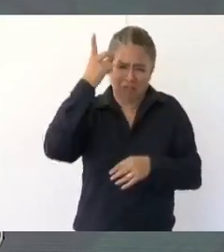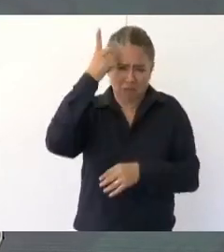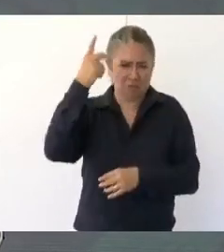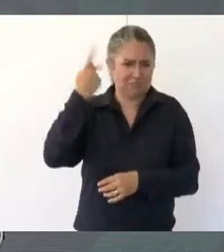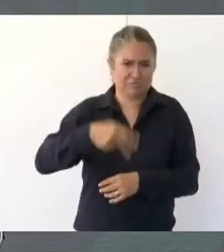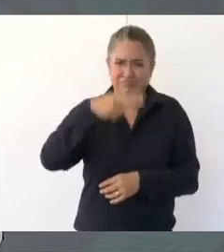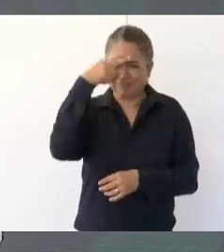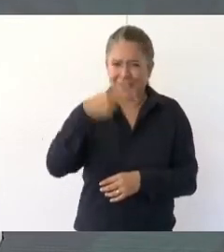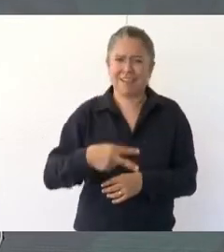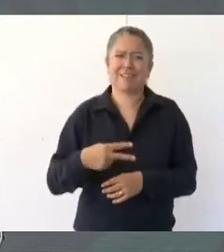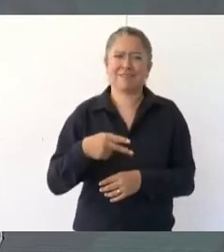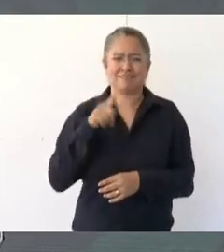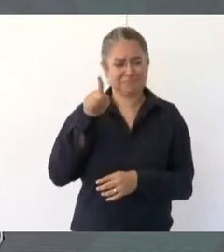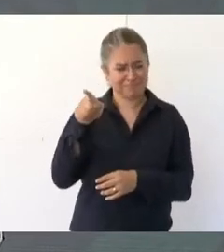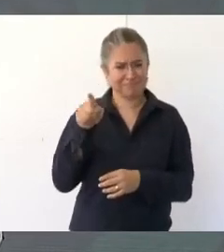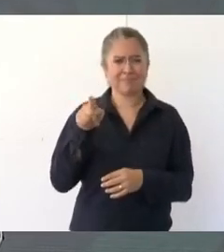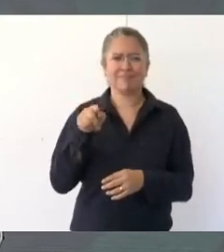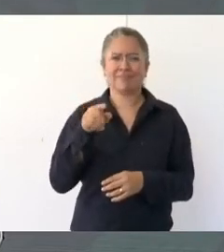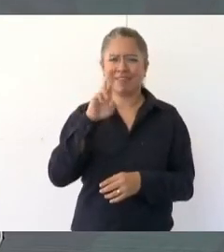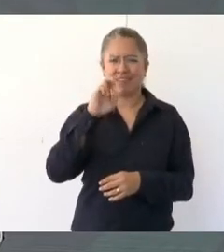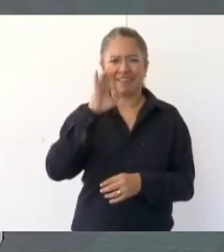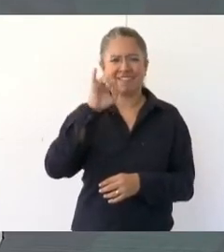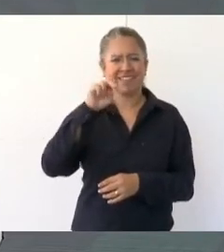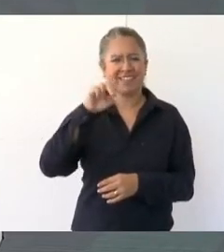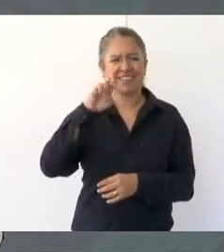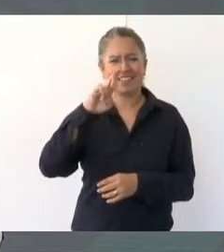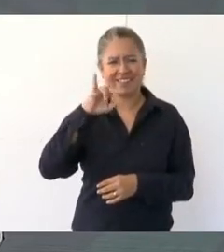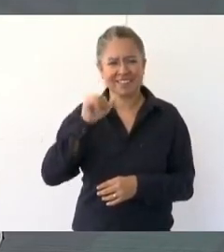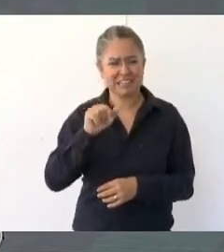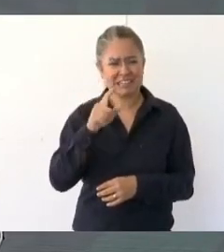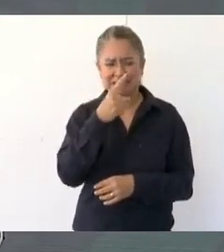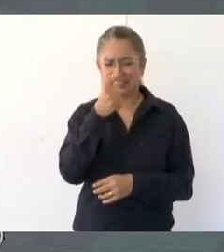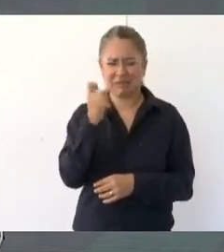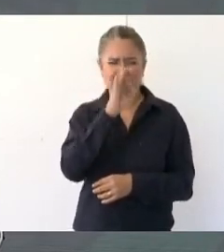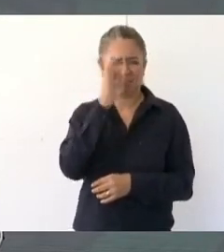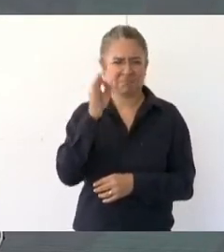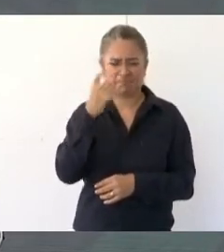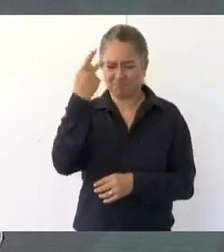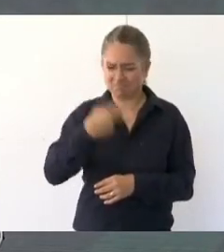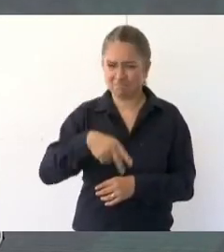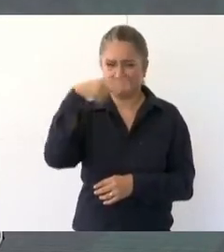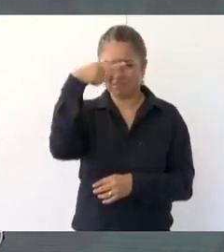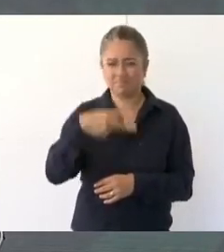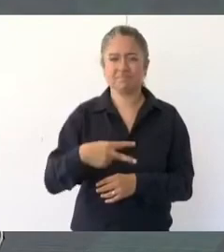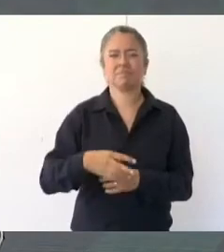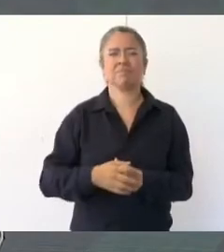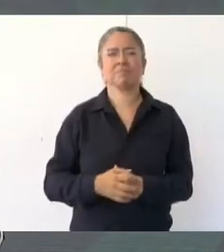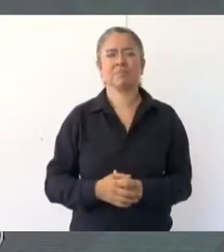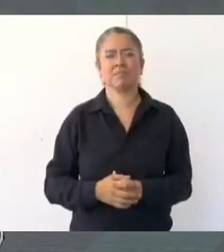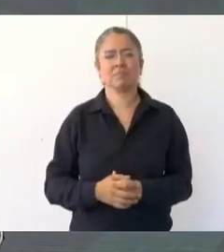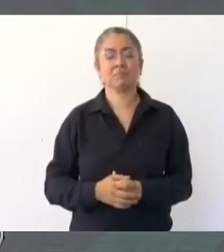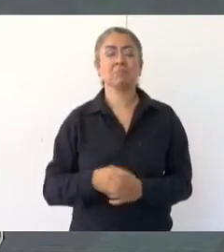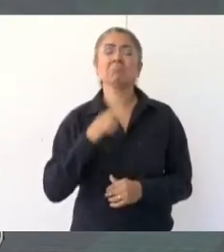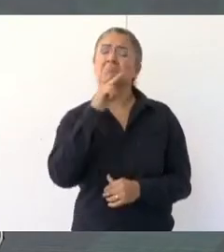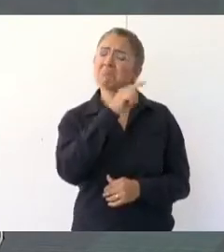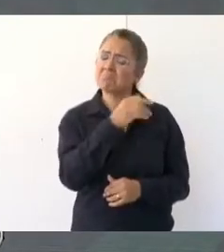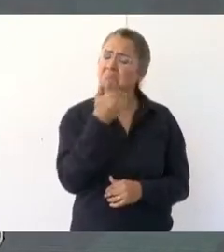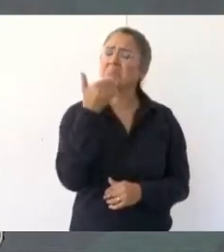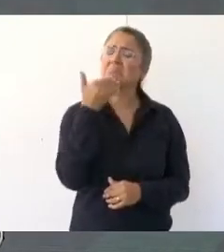dueño de la refinería en el 100%. se portaron